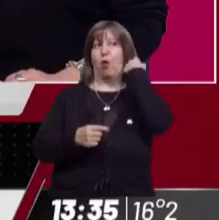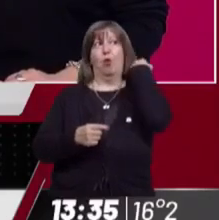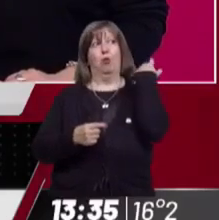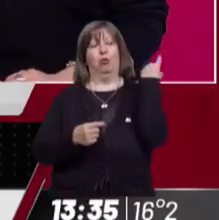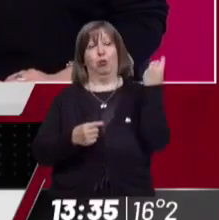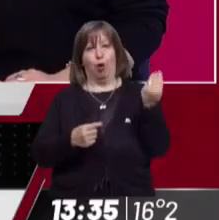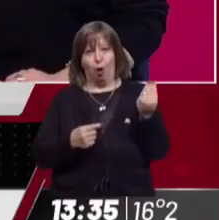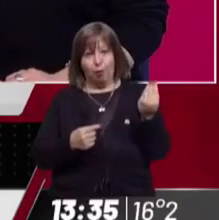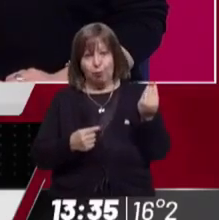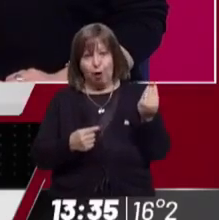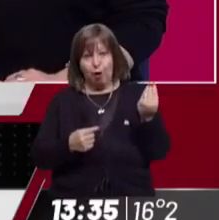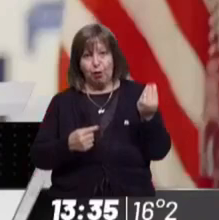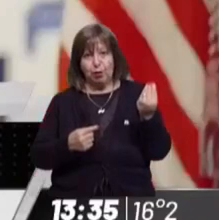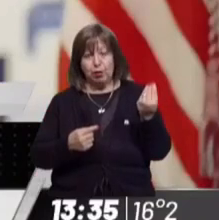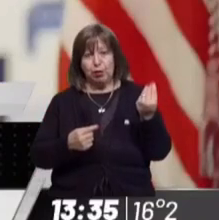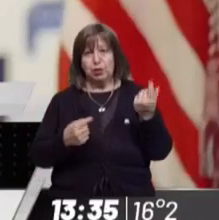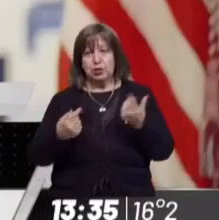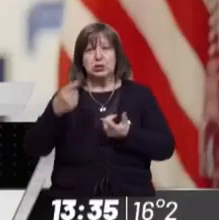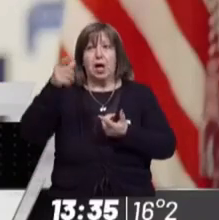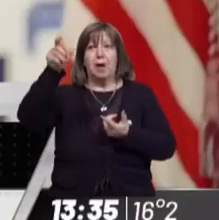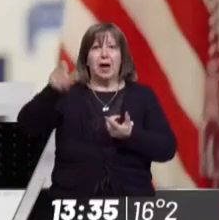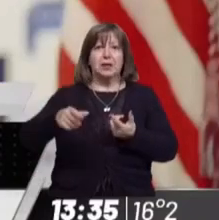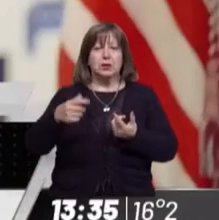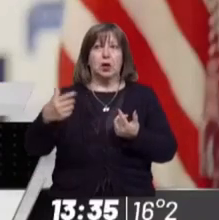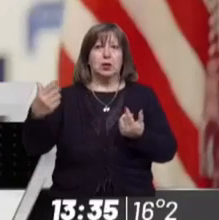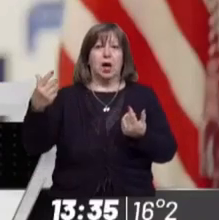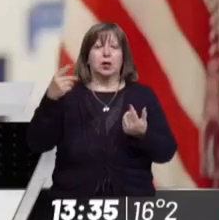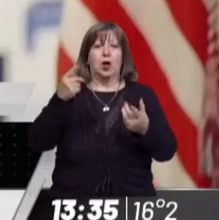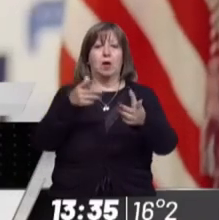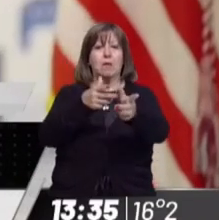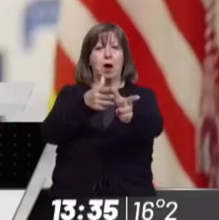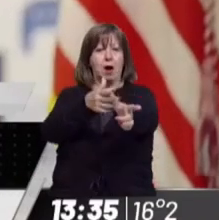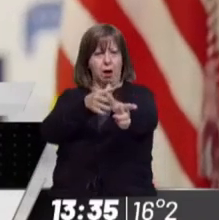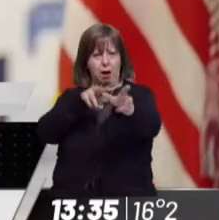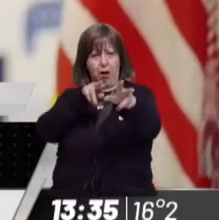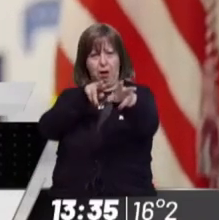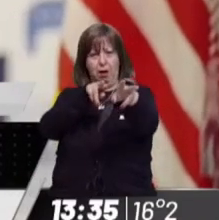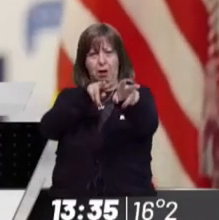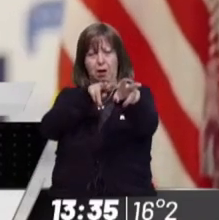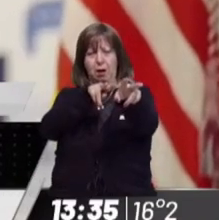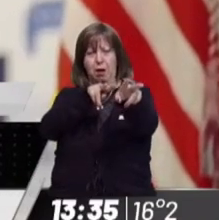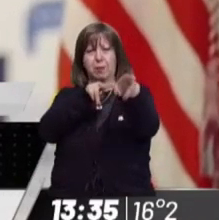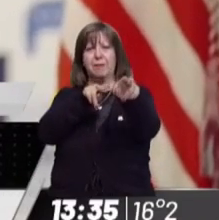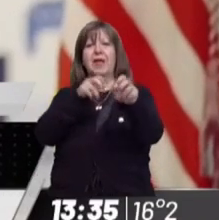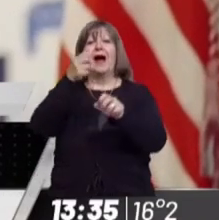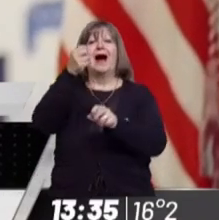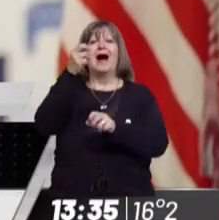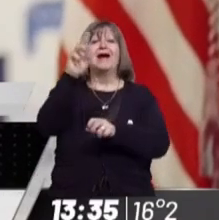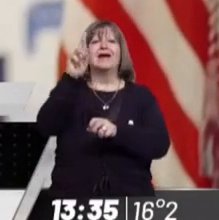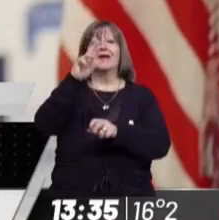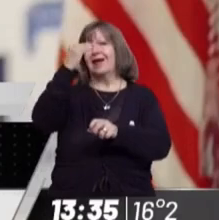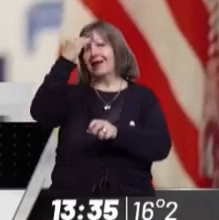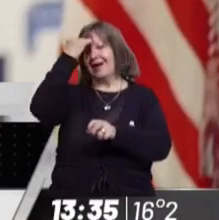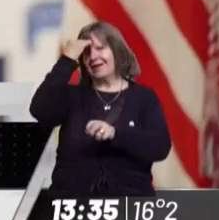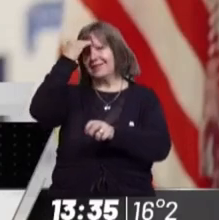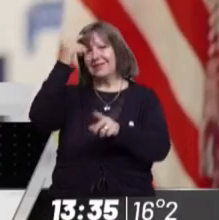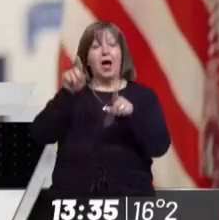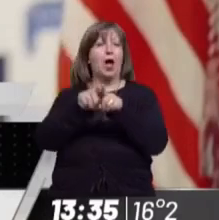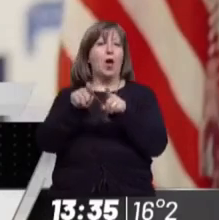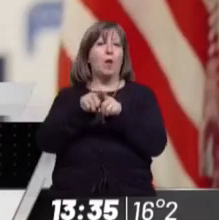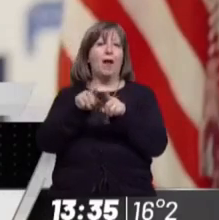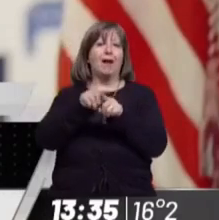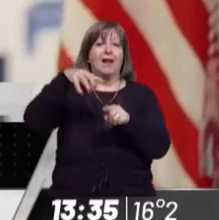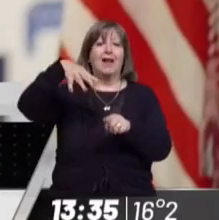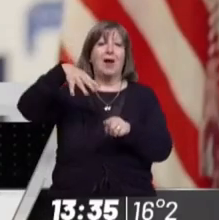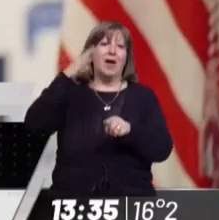bueno, esta persona disparó Cook con un AR-15, que es la versión civil del M16, que